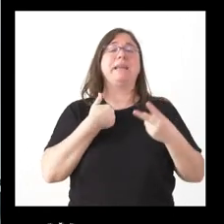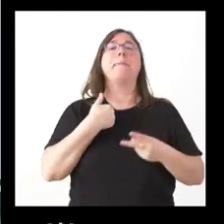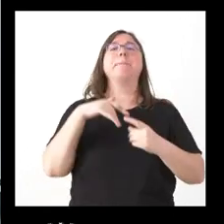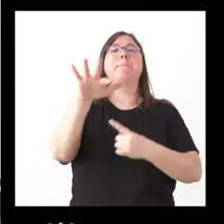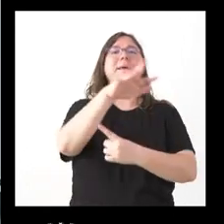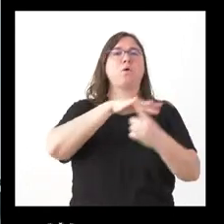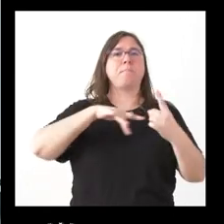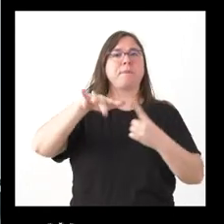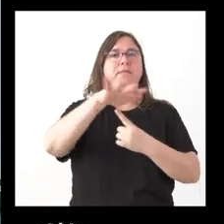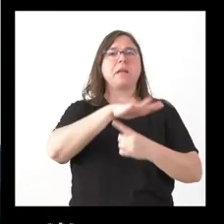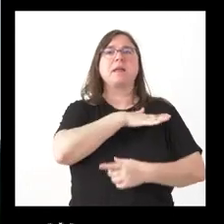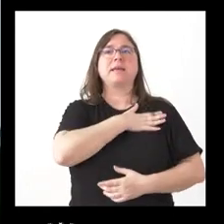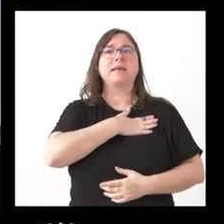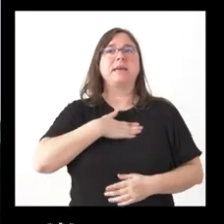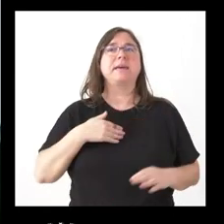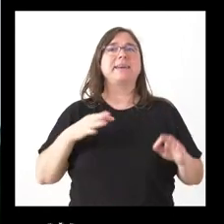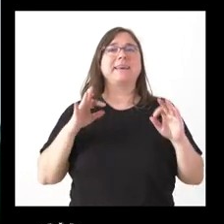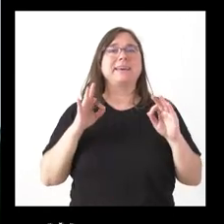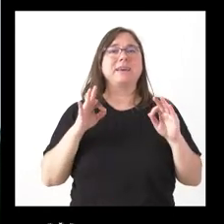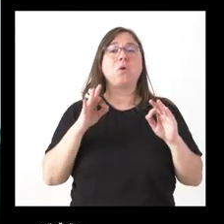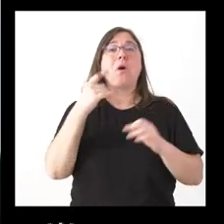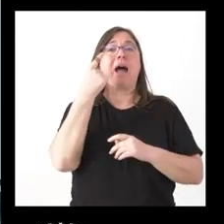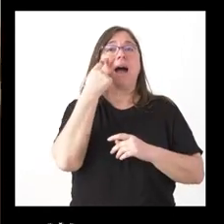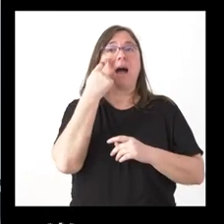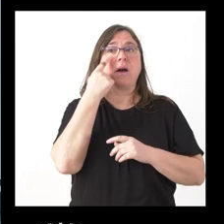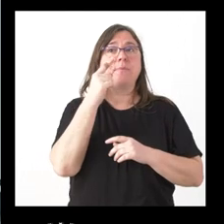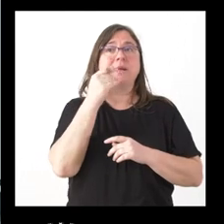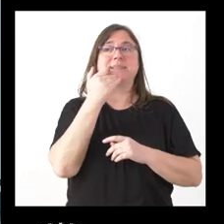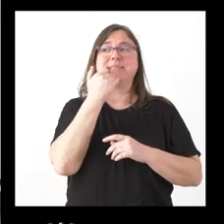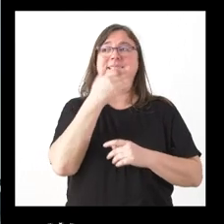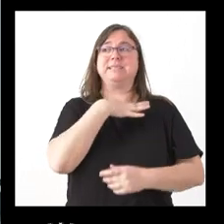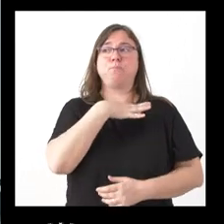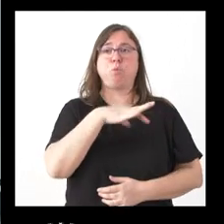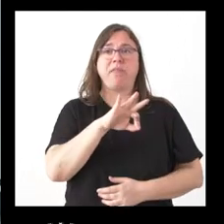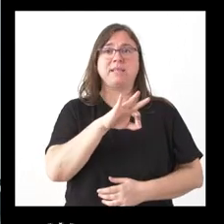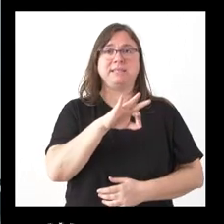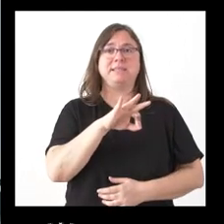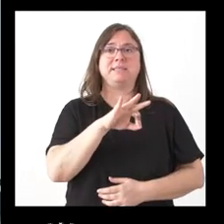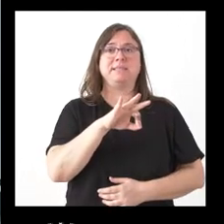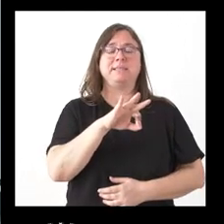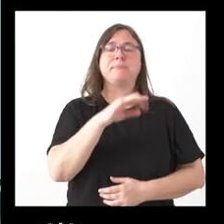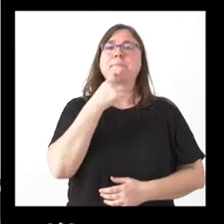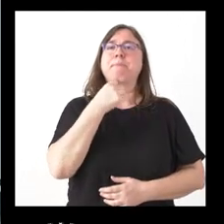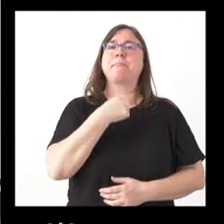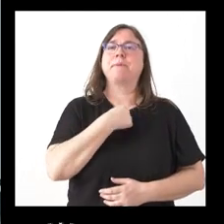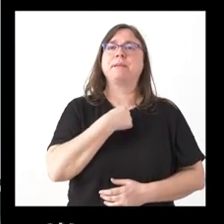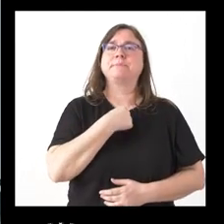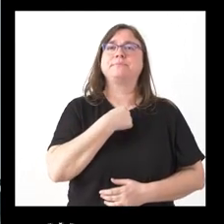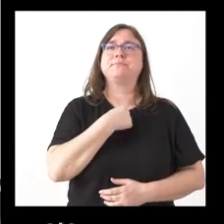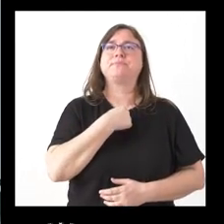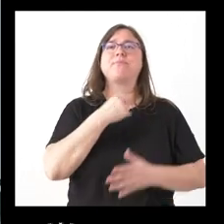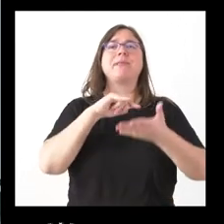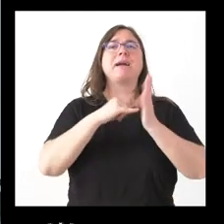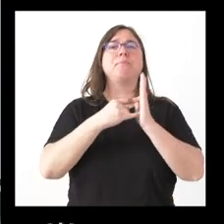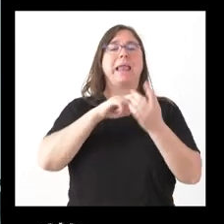yo quería pedirle a ver si me podía decir un poquito del plan